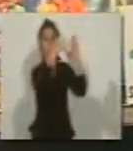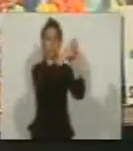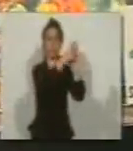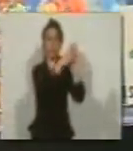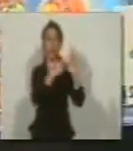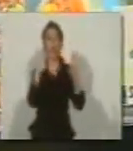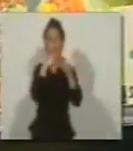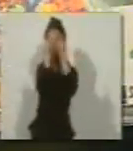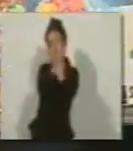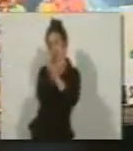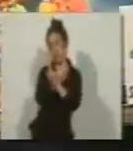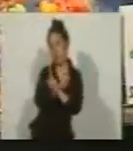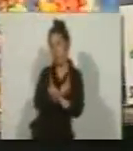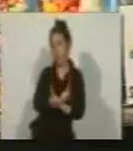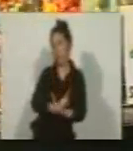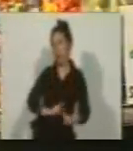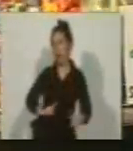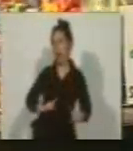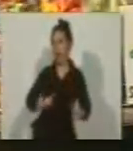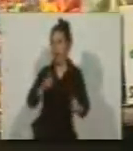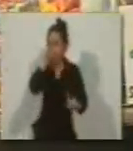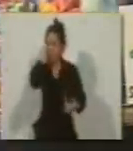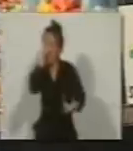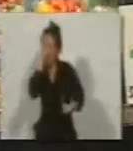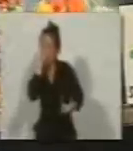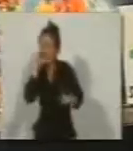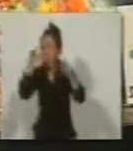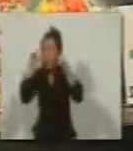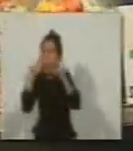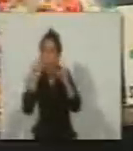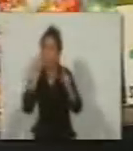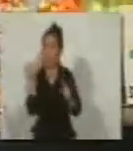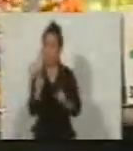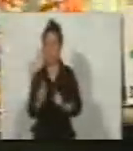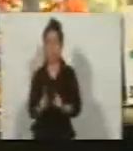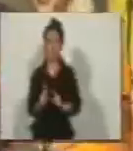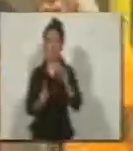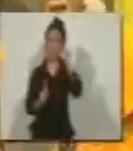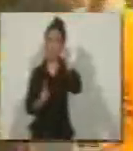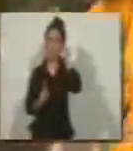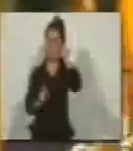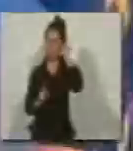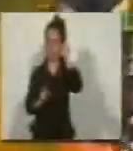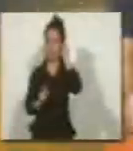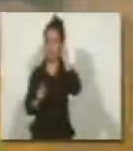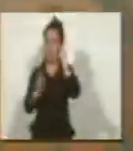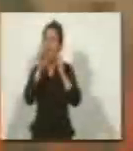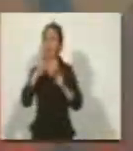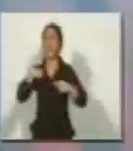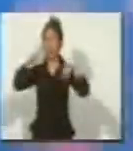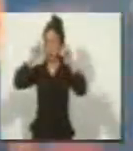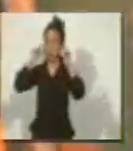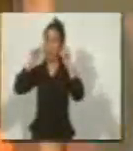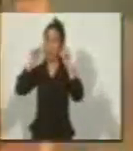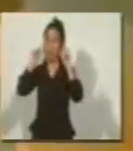disimular. Escondidos hay detrás, ahora te voy a enseñar.